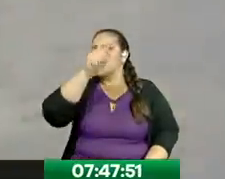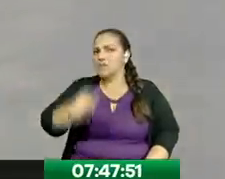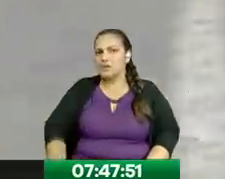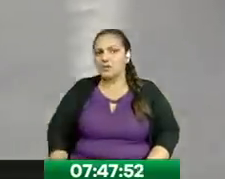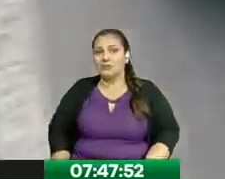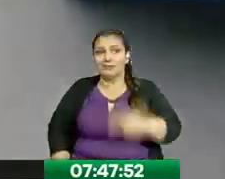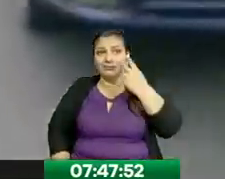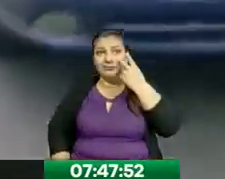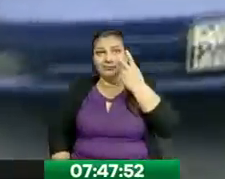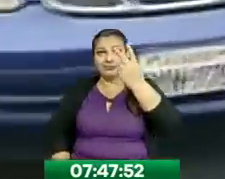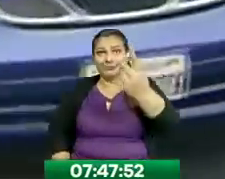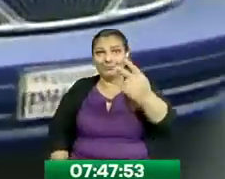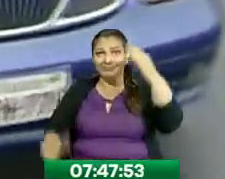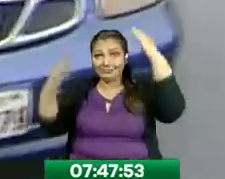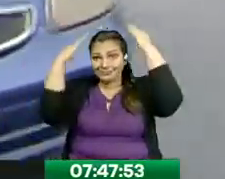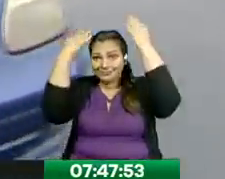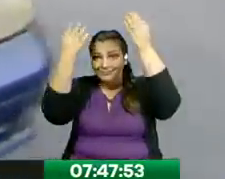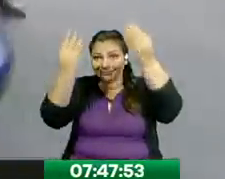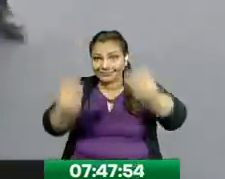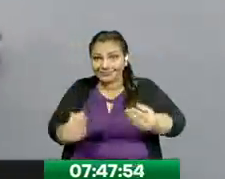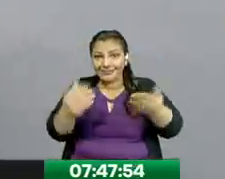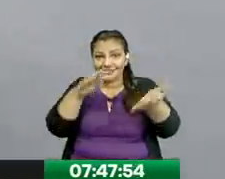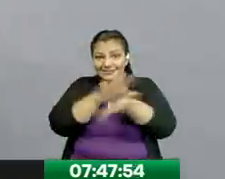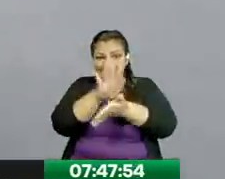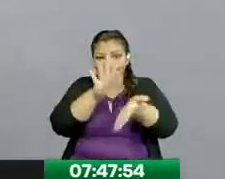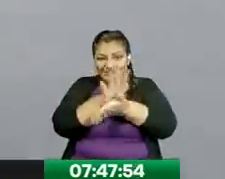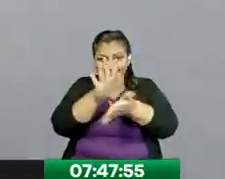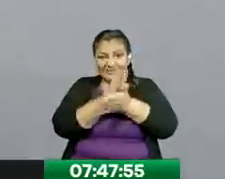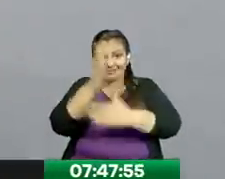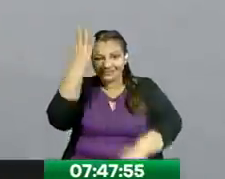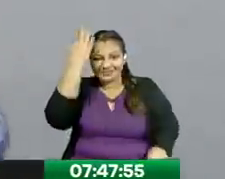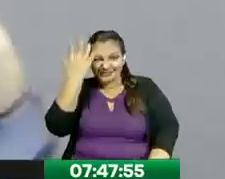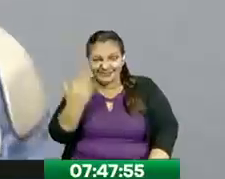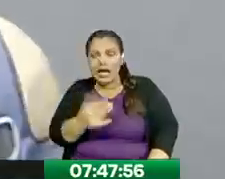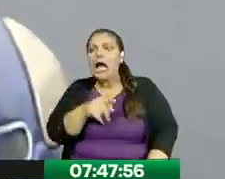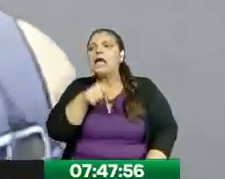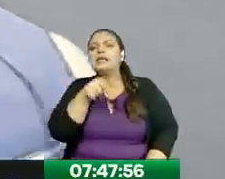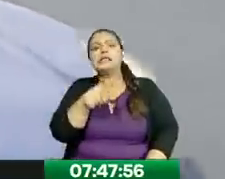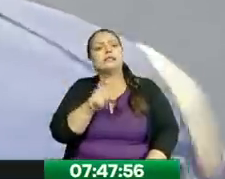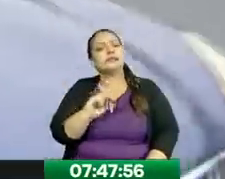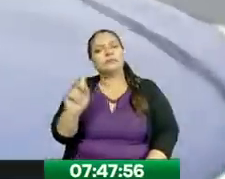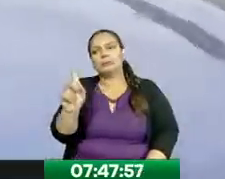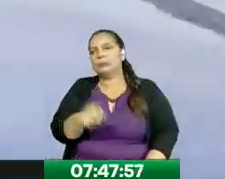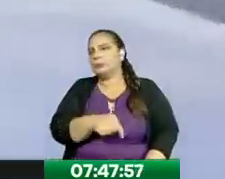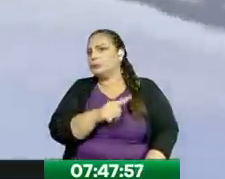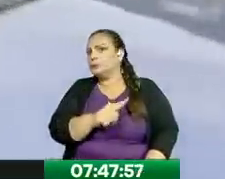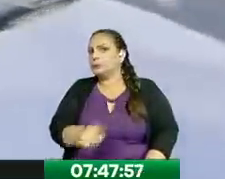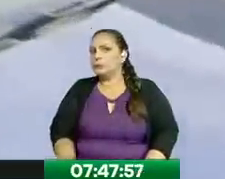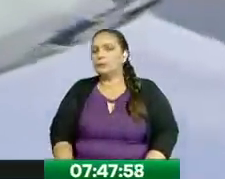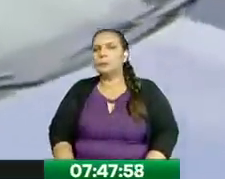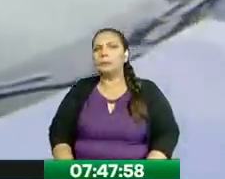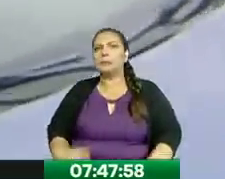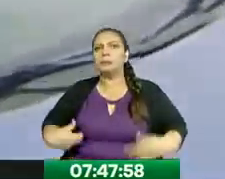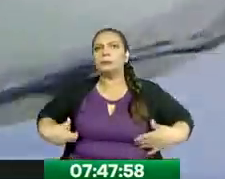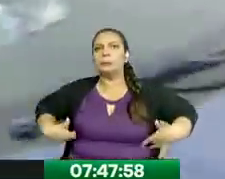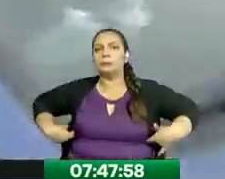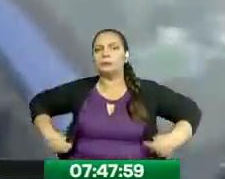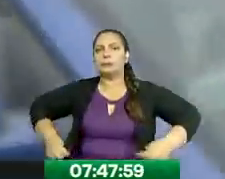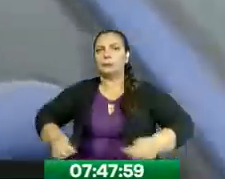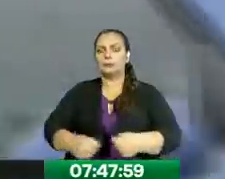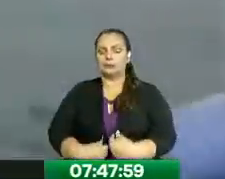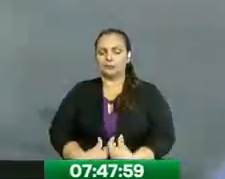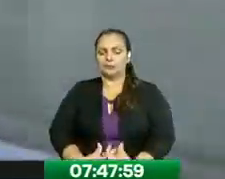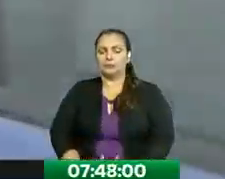que tengamos en la provincia y asimismo en otros lados de de la prohibición estamos